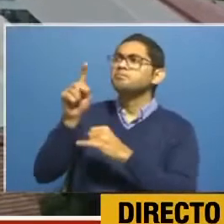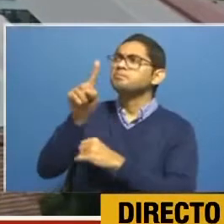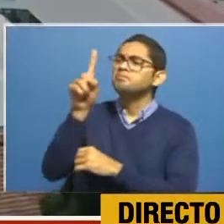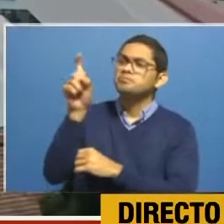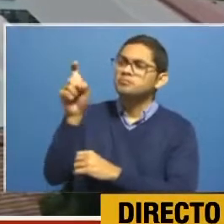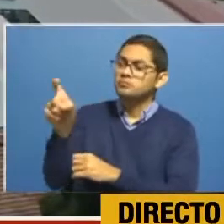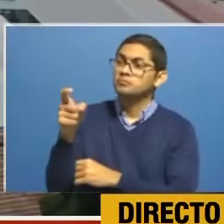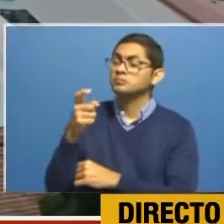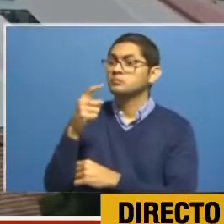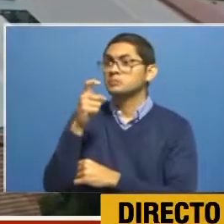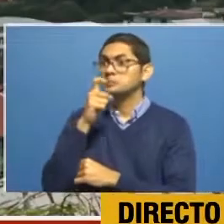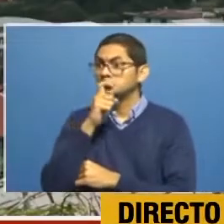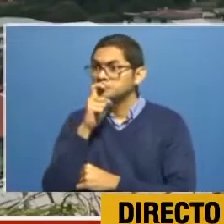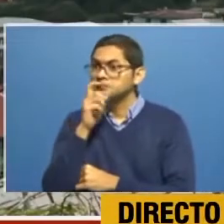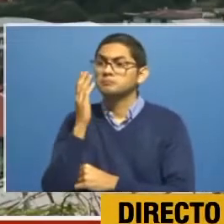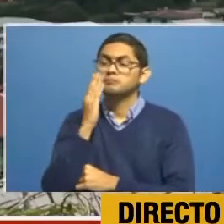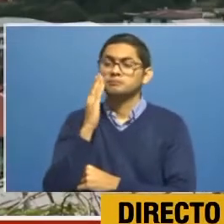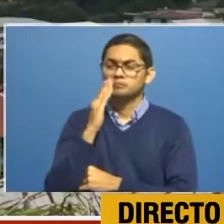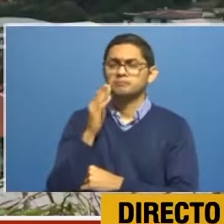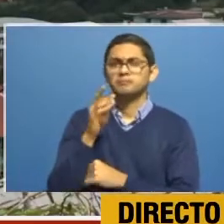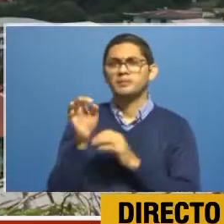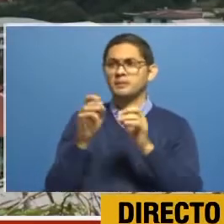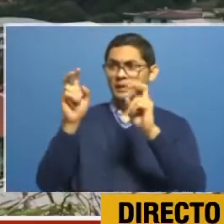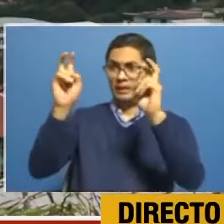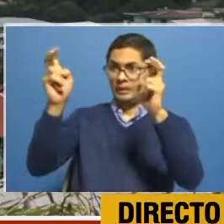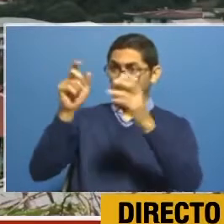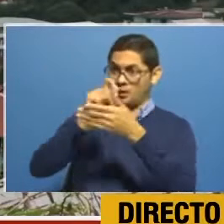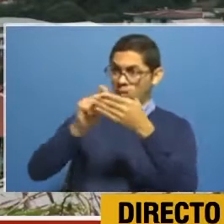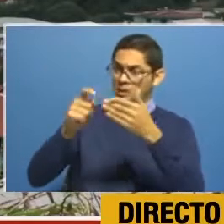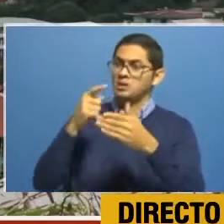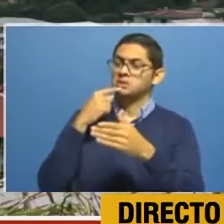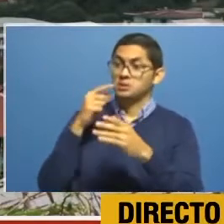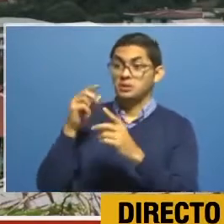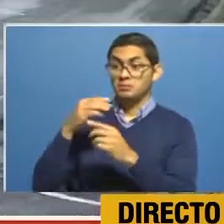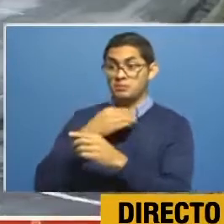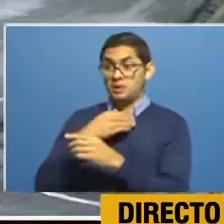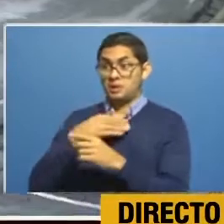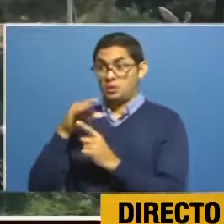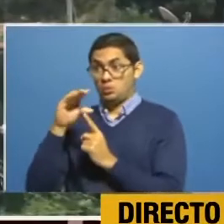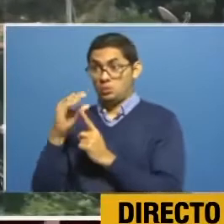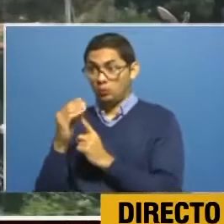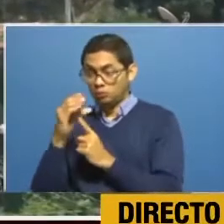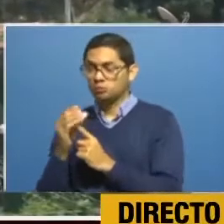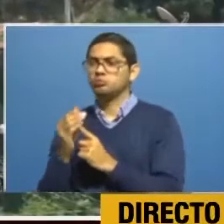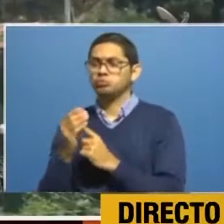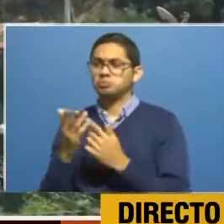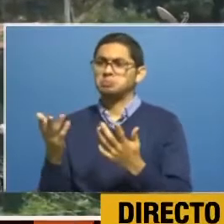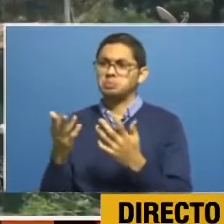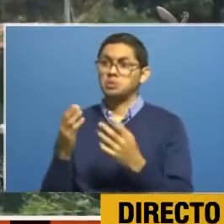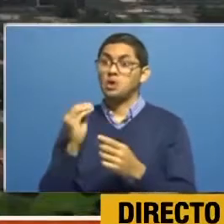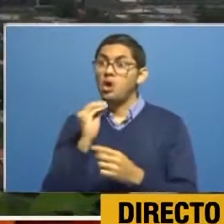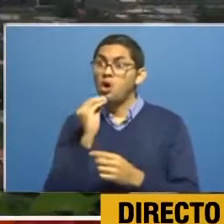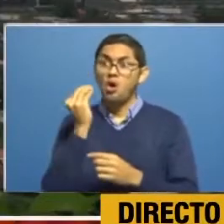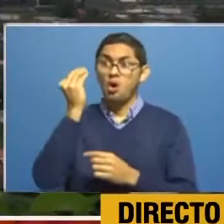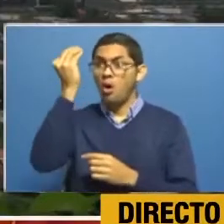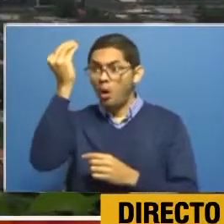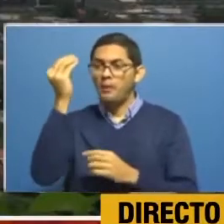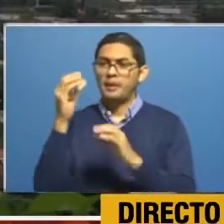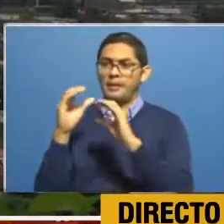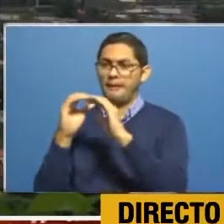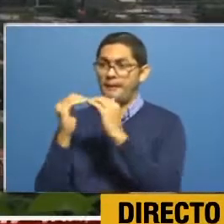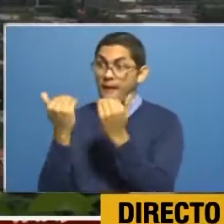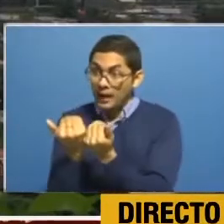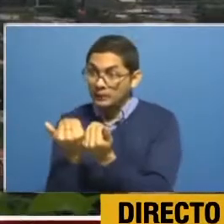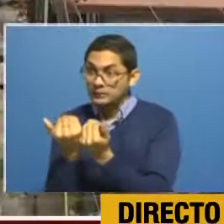porque hablando nuevamente del tema de las escuelas, qué bonito es cuando a través del Ministerio de Cultura, por ejemplo, ese joven que dio sus horas de clase,